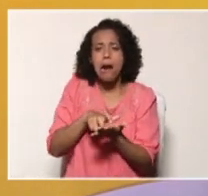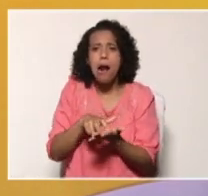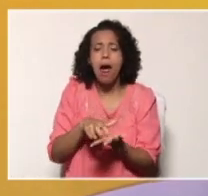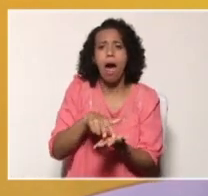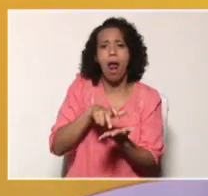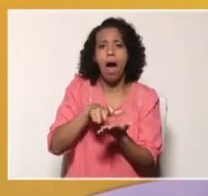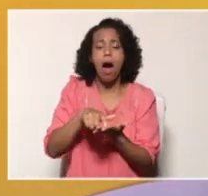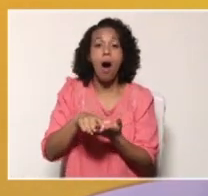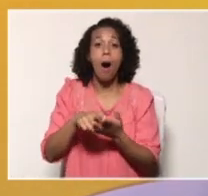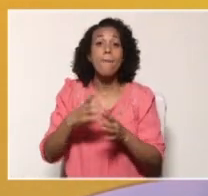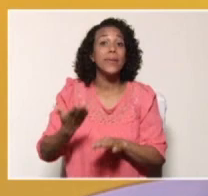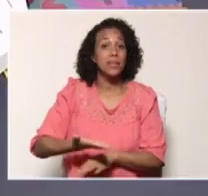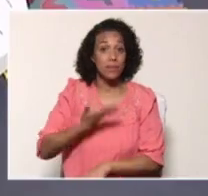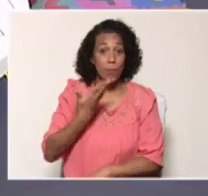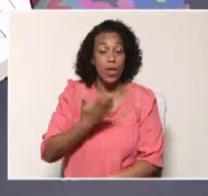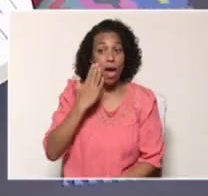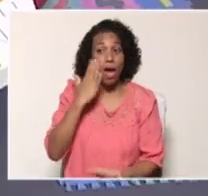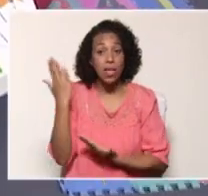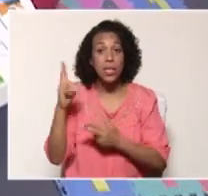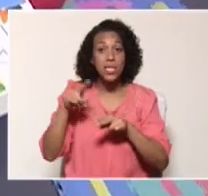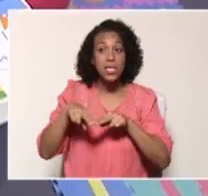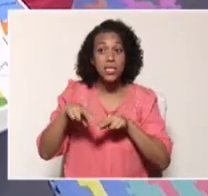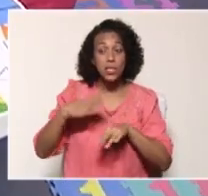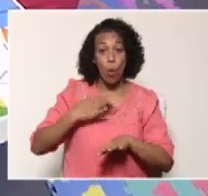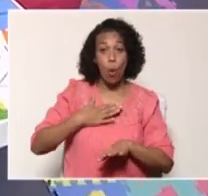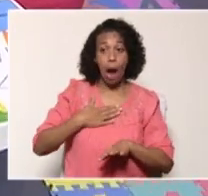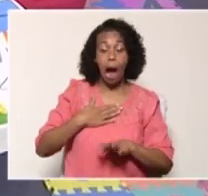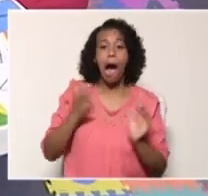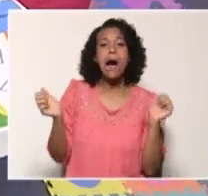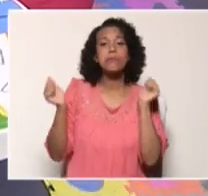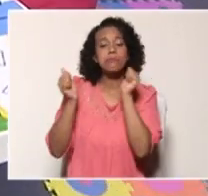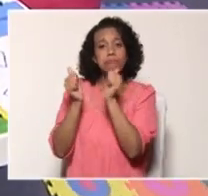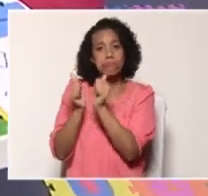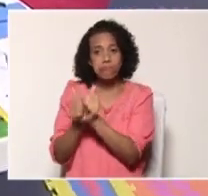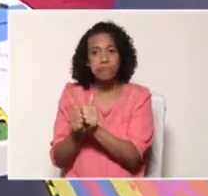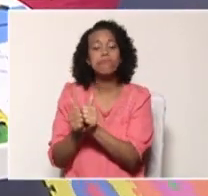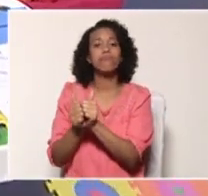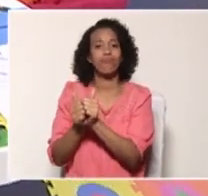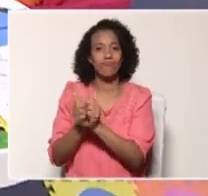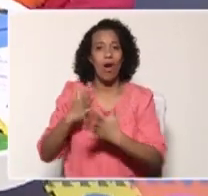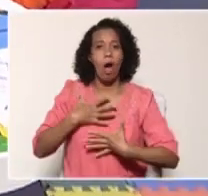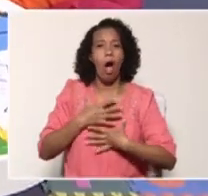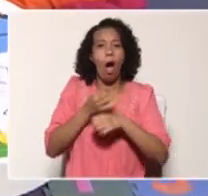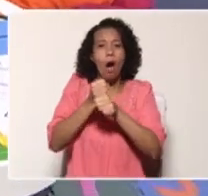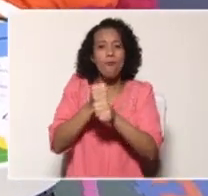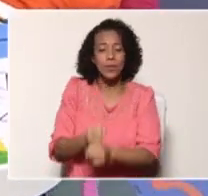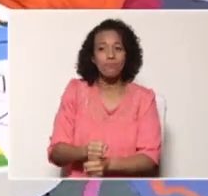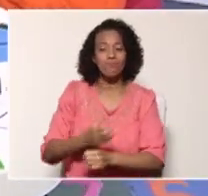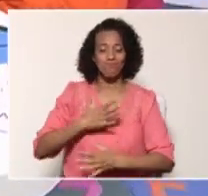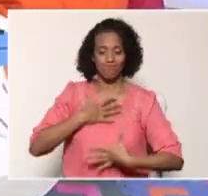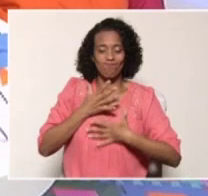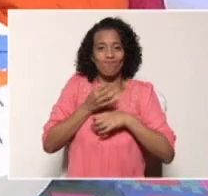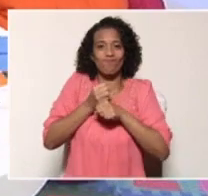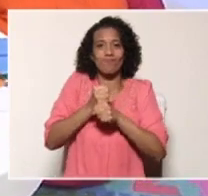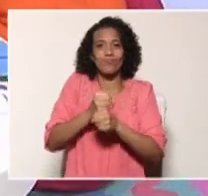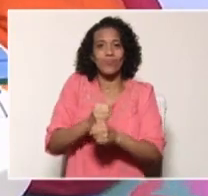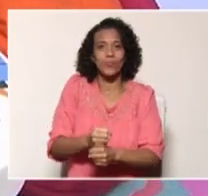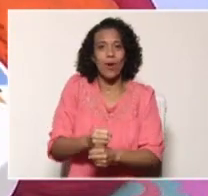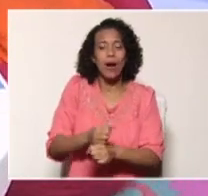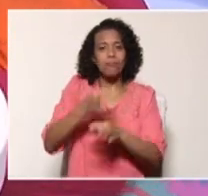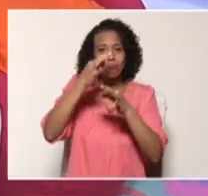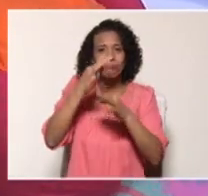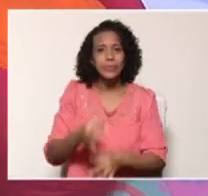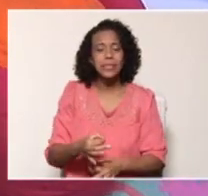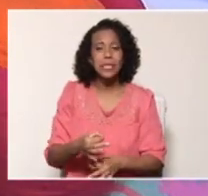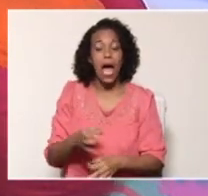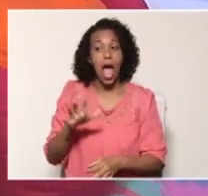poco, pero es importante que nosotros potenciemos en el niño y la niña primero la seguridad,